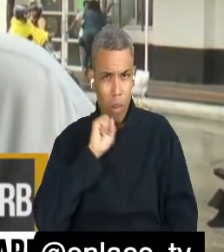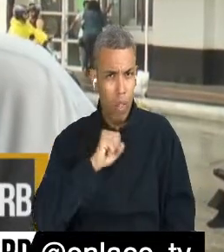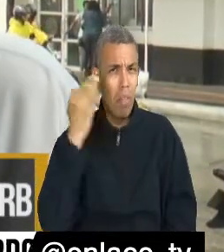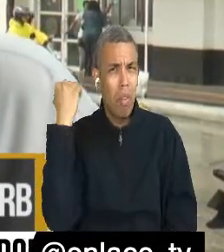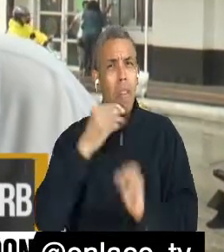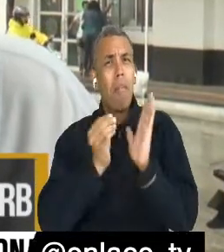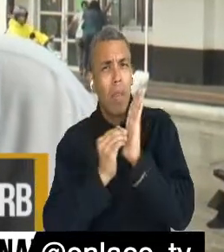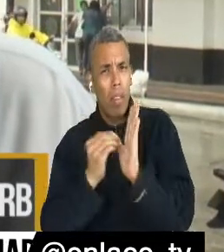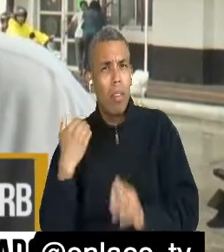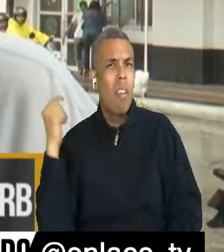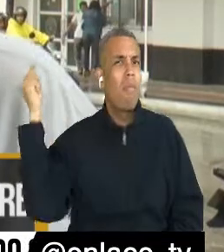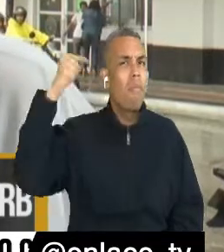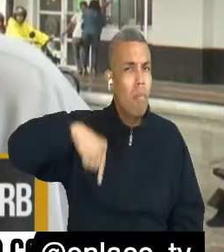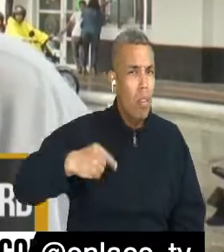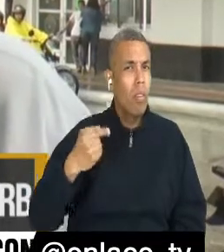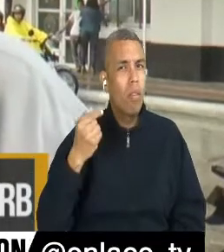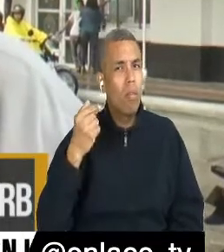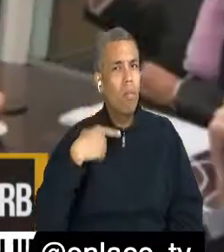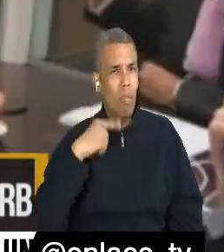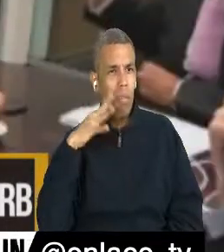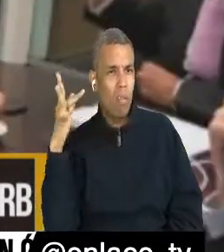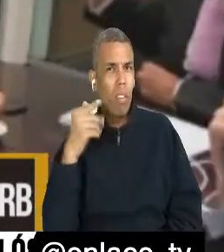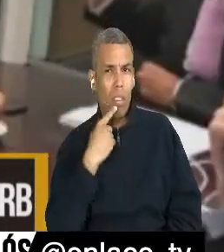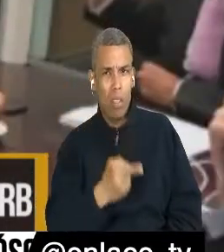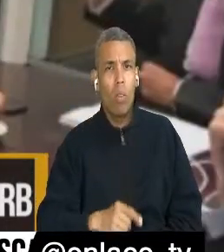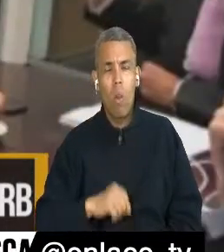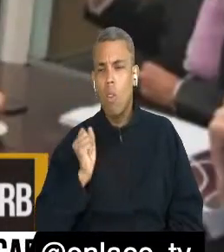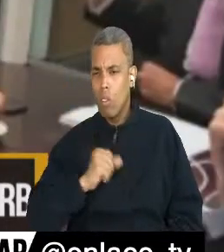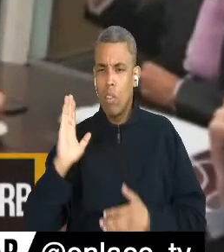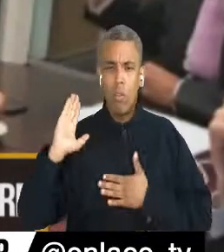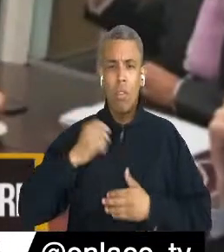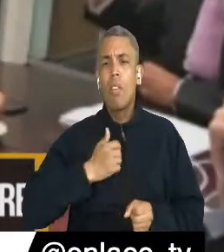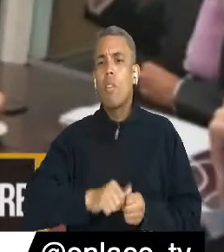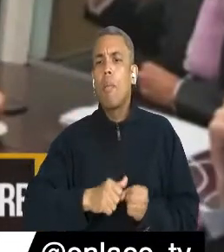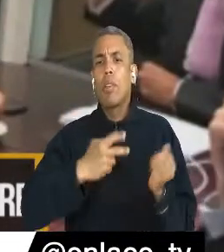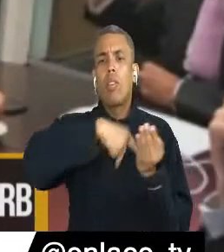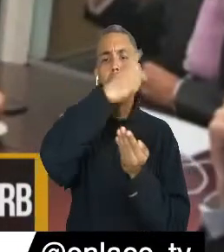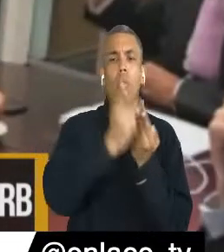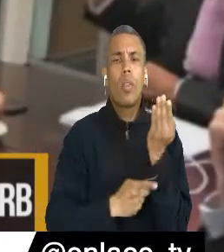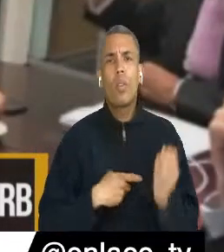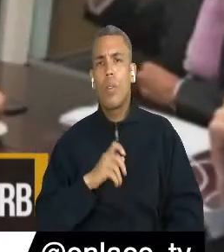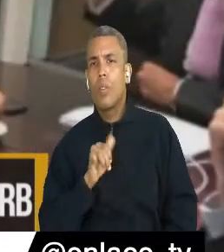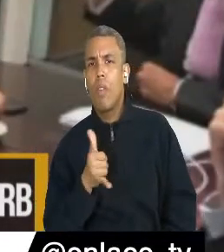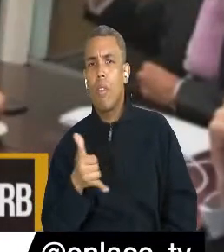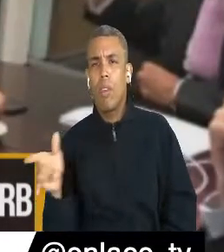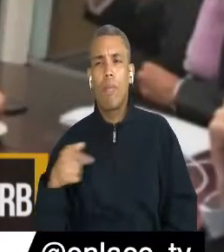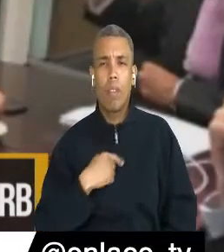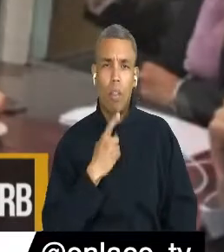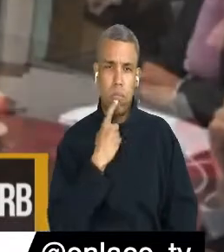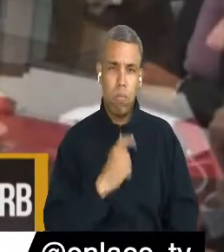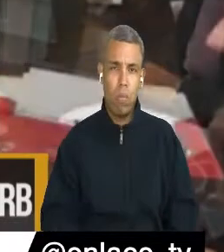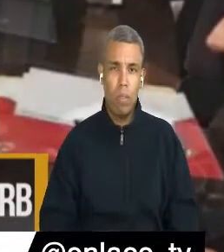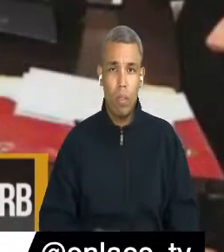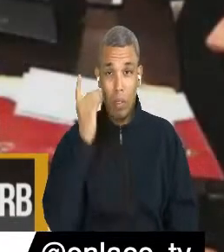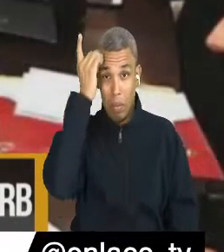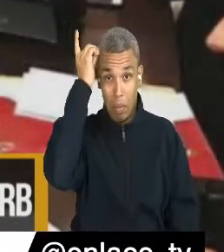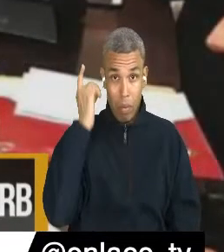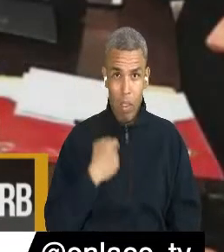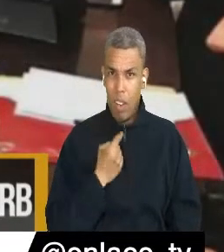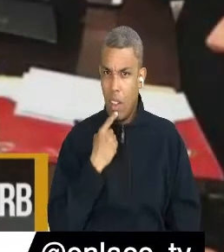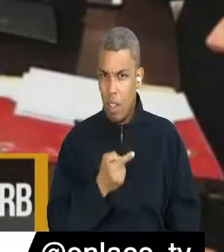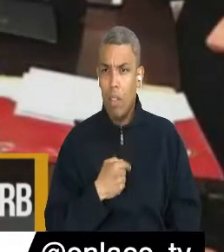dijo que sí, que iba a haber la modernización y eso nunca lo hubo. Lo cierto es que el mandatario local espera la próxima semana entablar